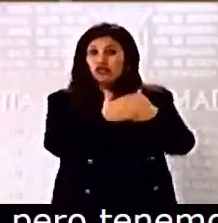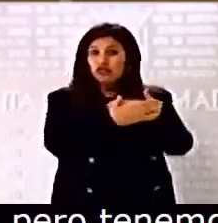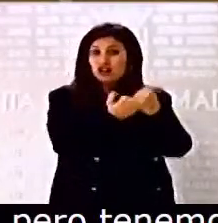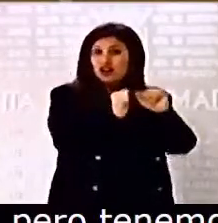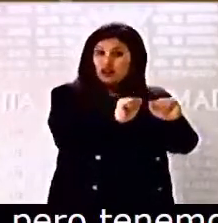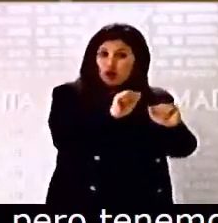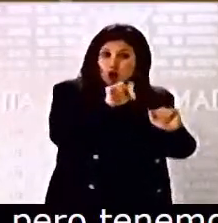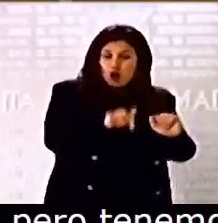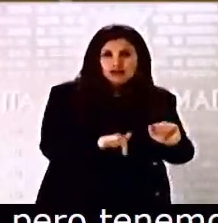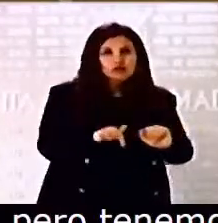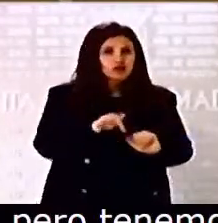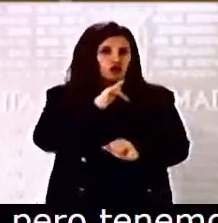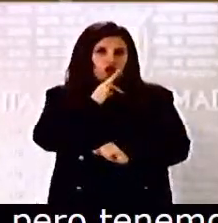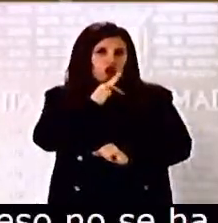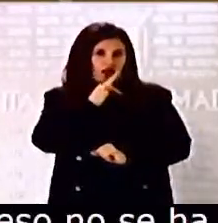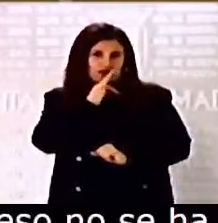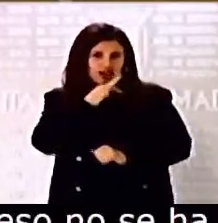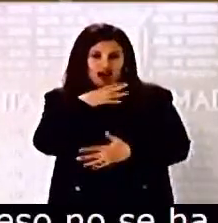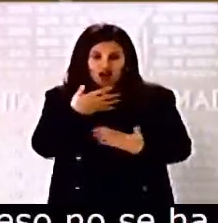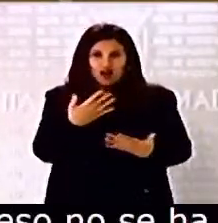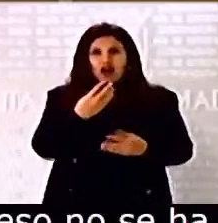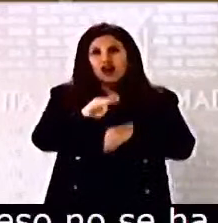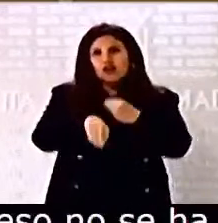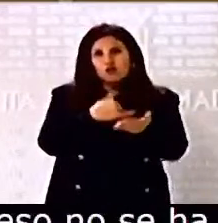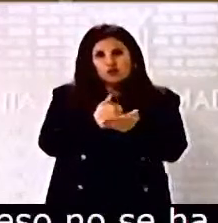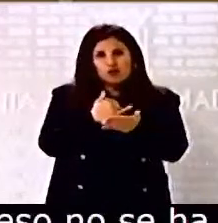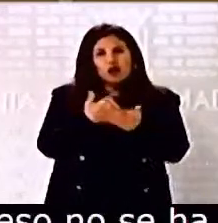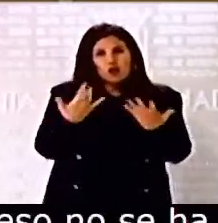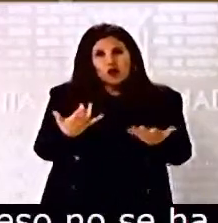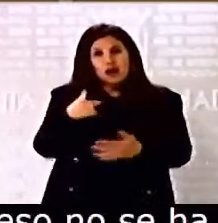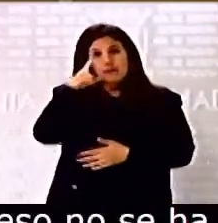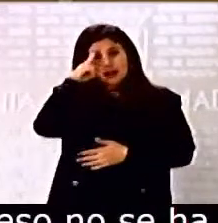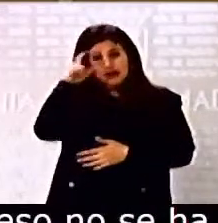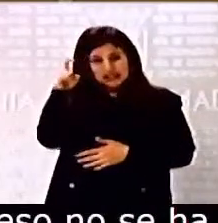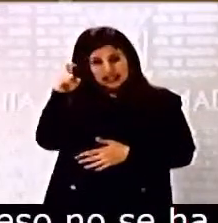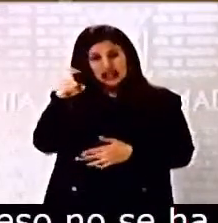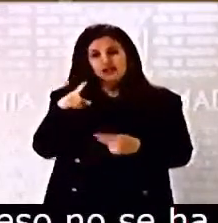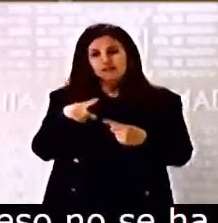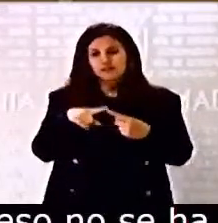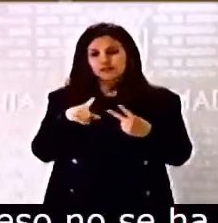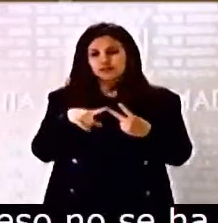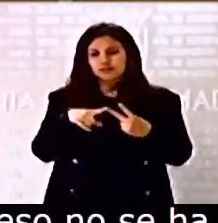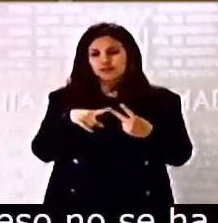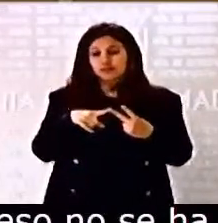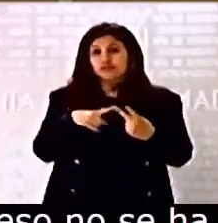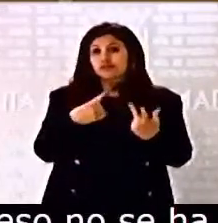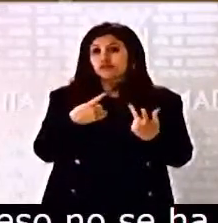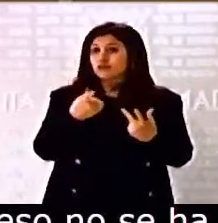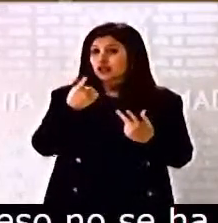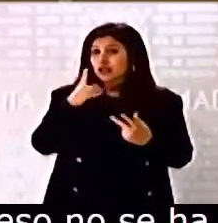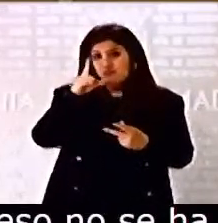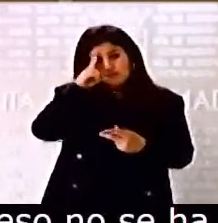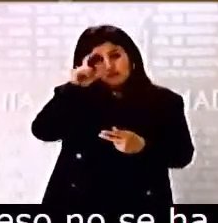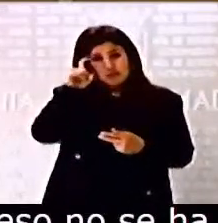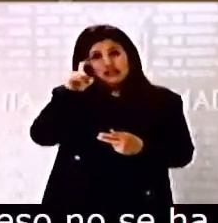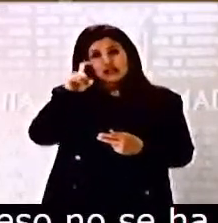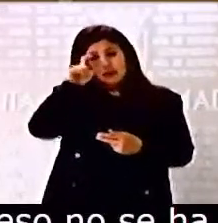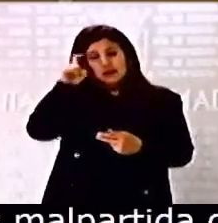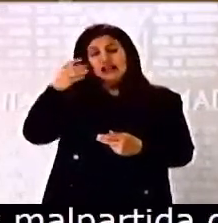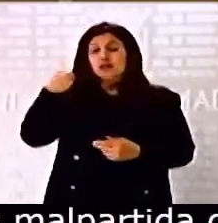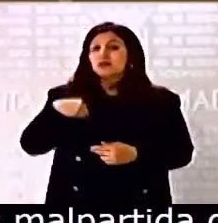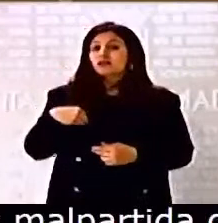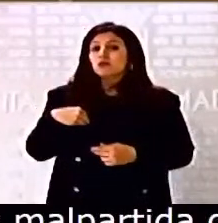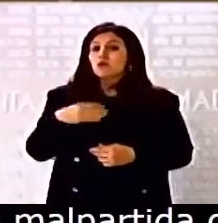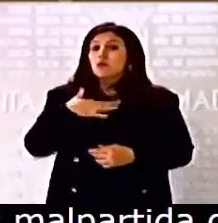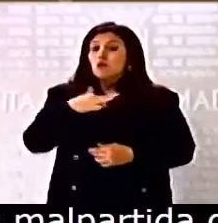hoy, que es Malpartida de Cáceres, y que no descartamos la perimetración en los